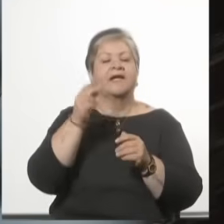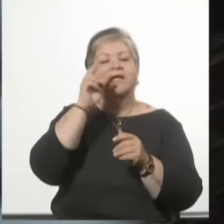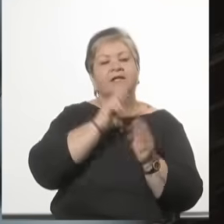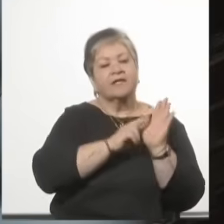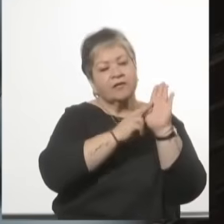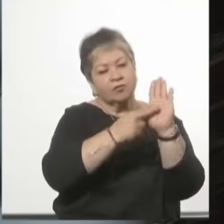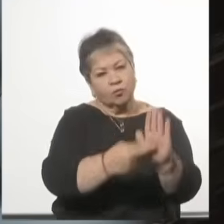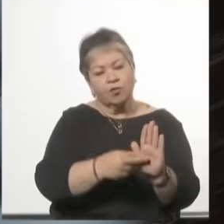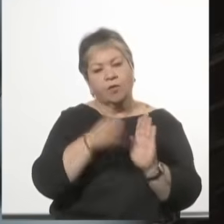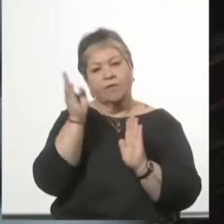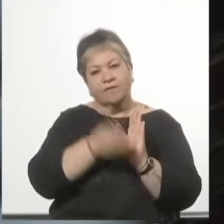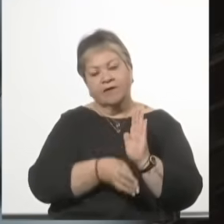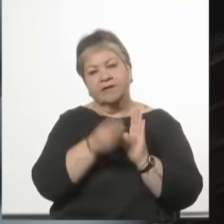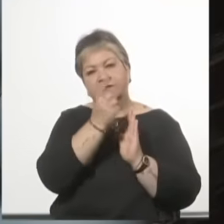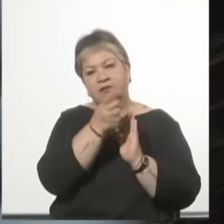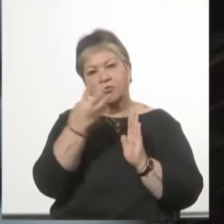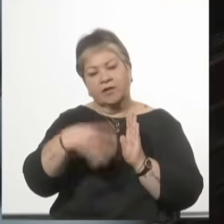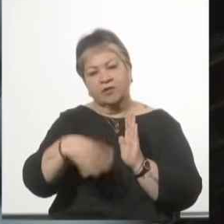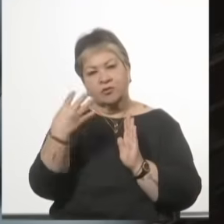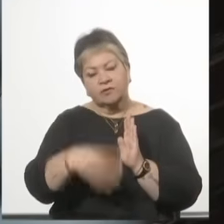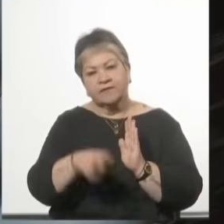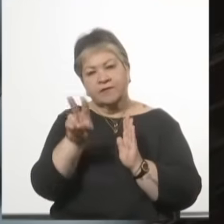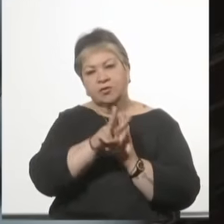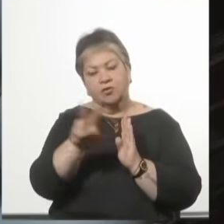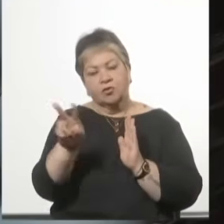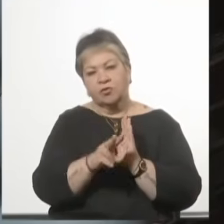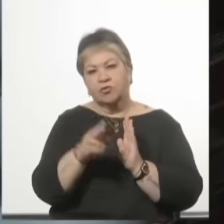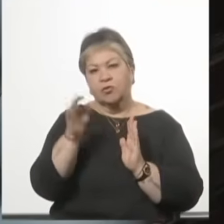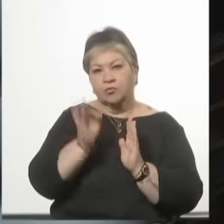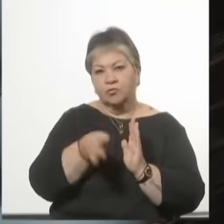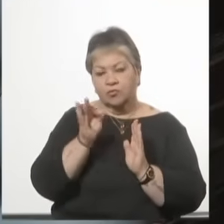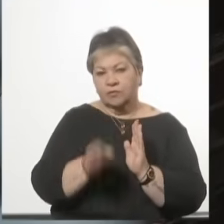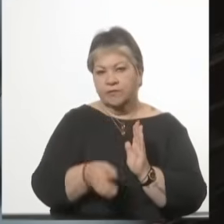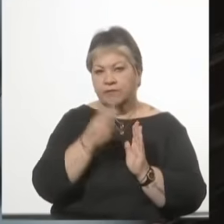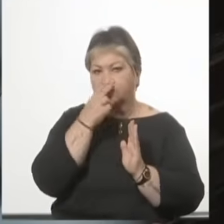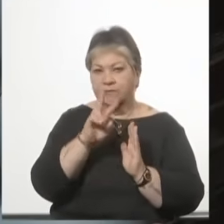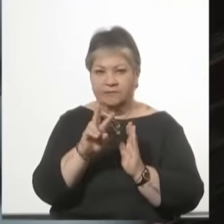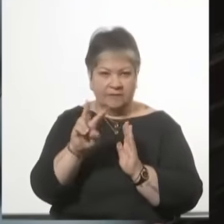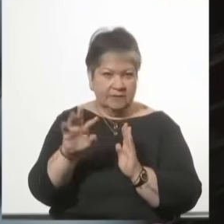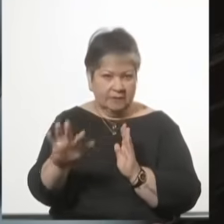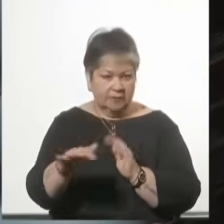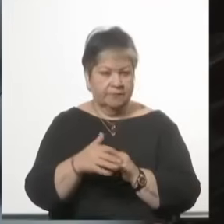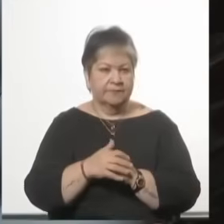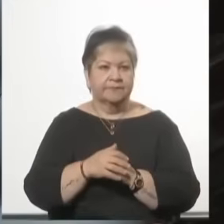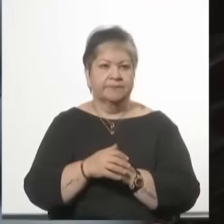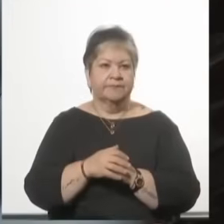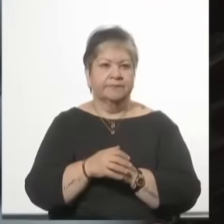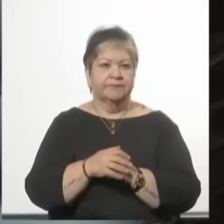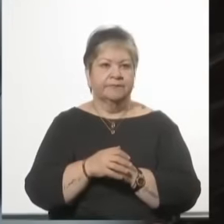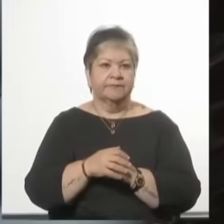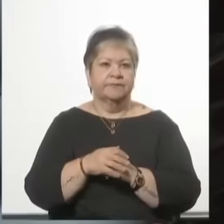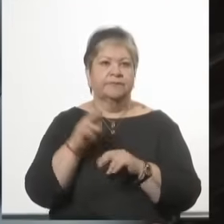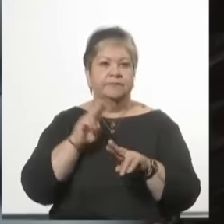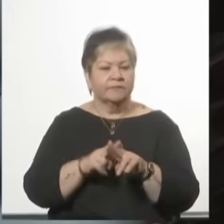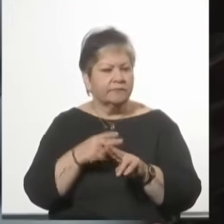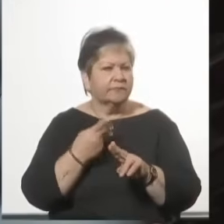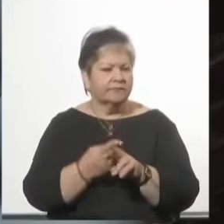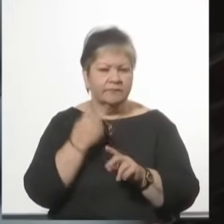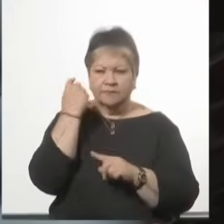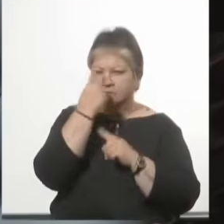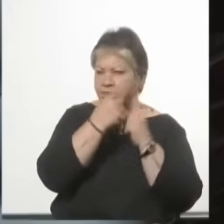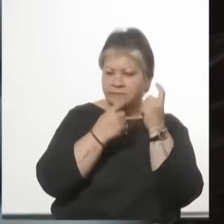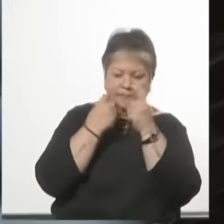D/114 de 22 de octubre de 2025, ni más ni menos. Otra vez nos